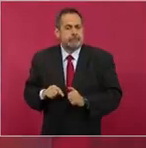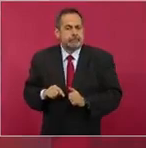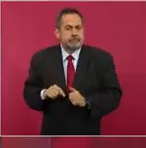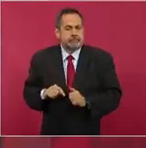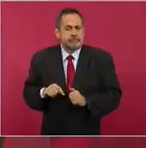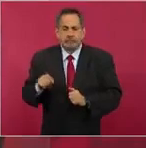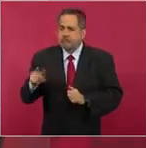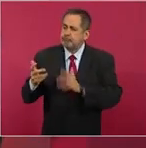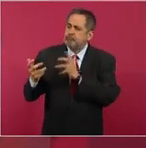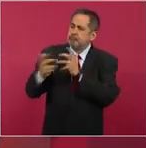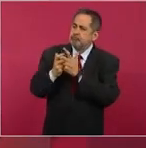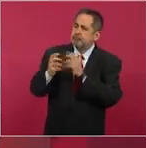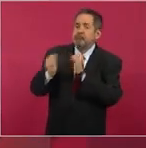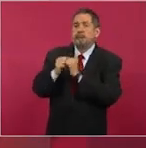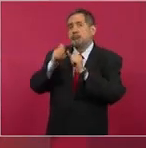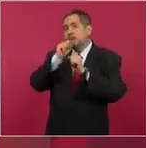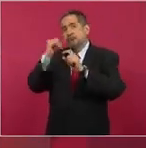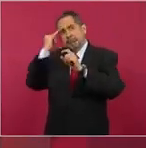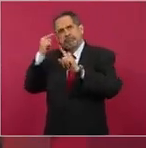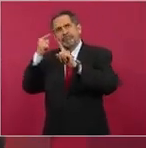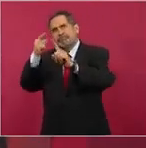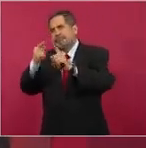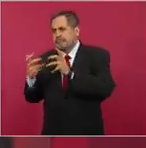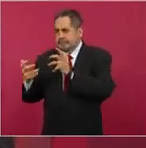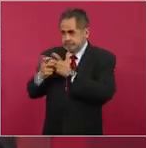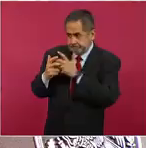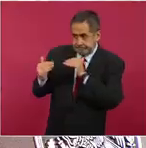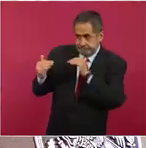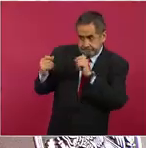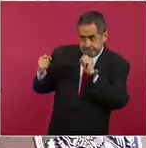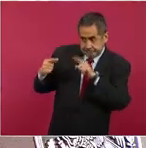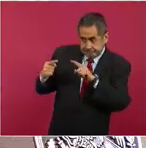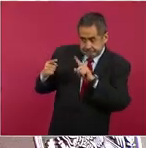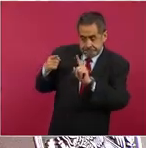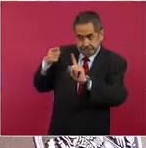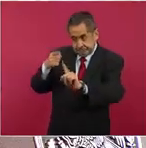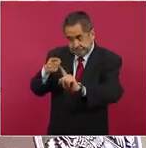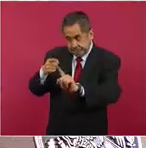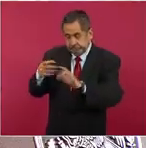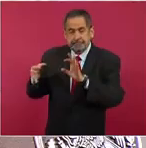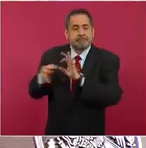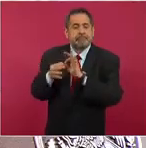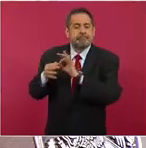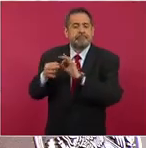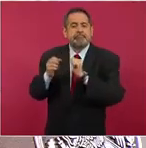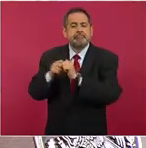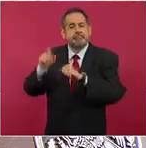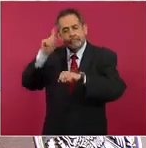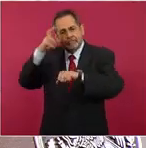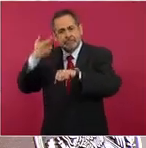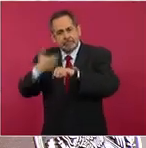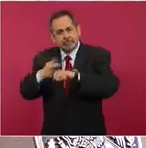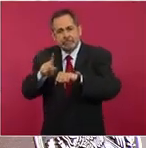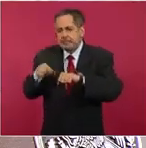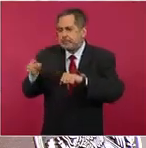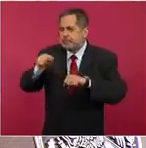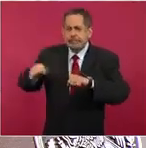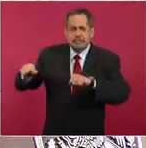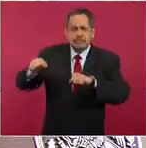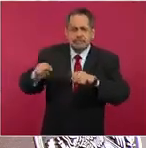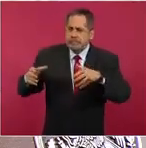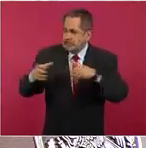en armonía con la consejería jurídica y con otras áreas